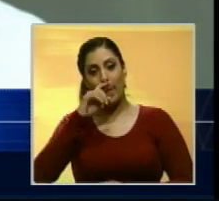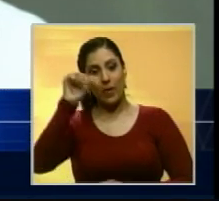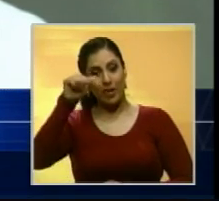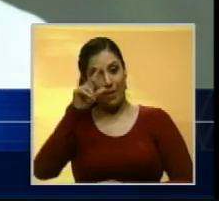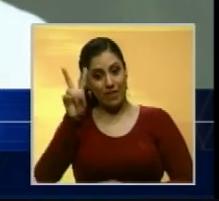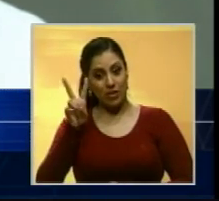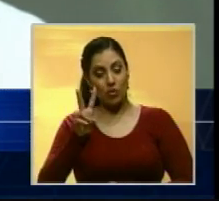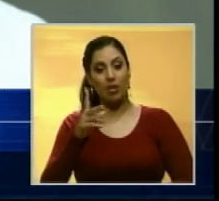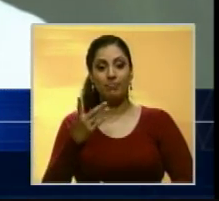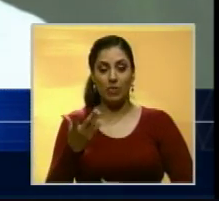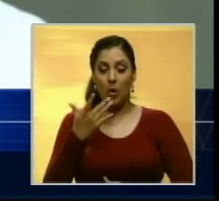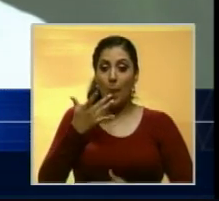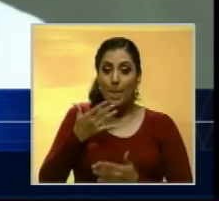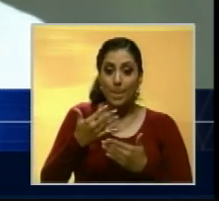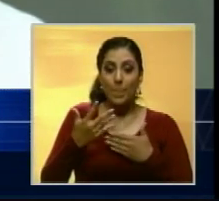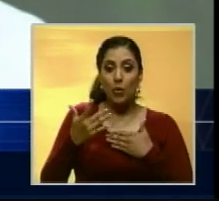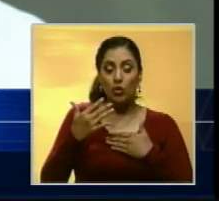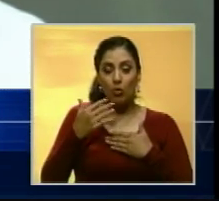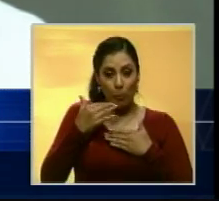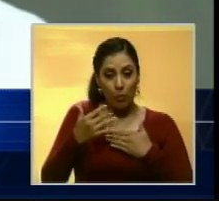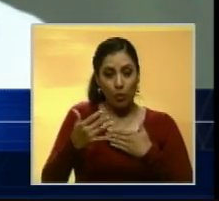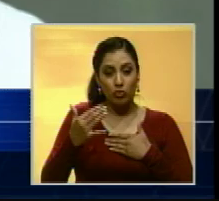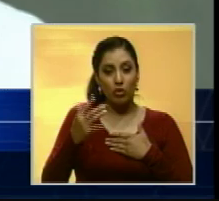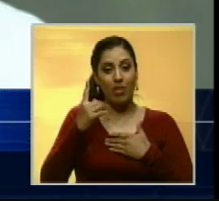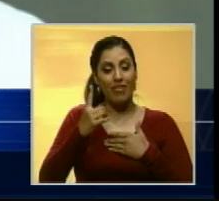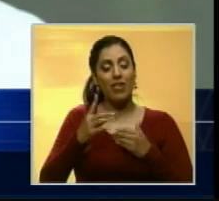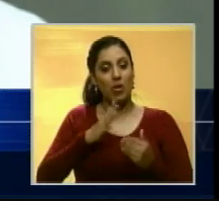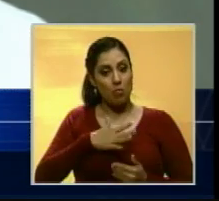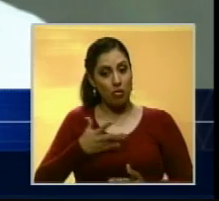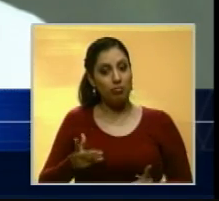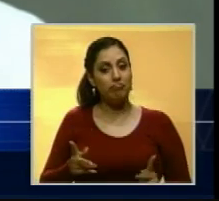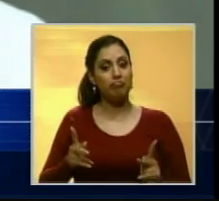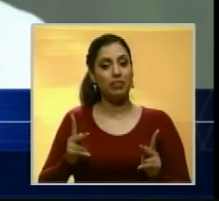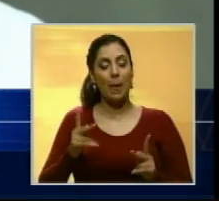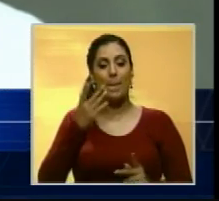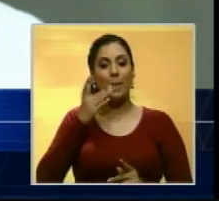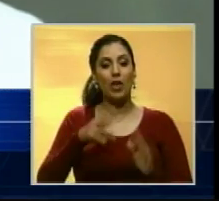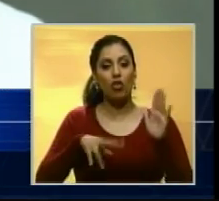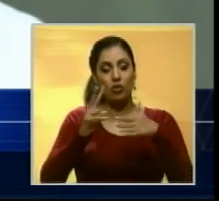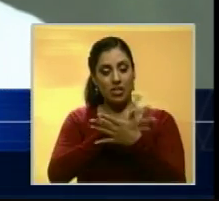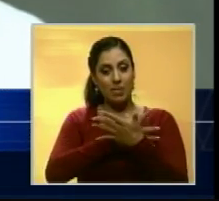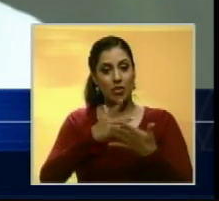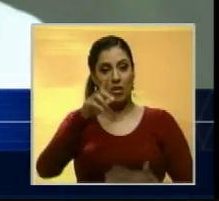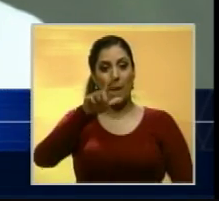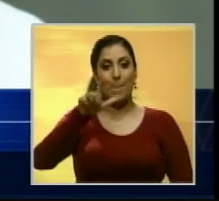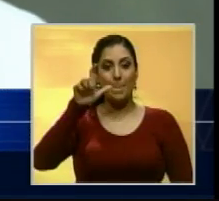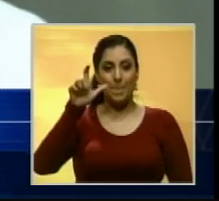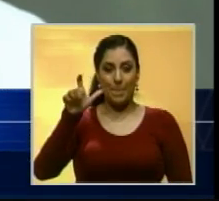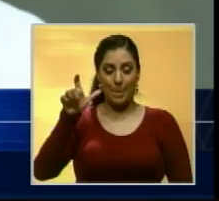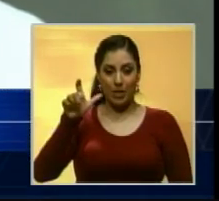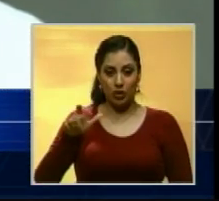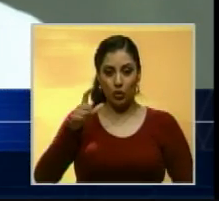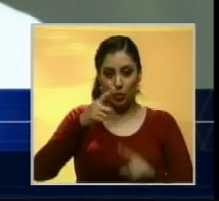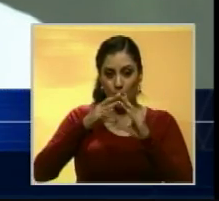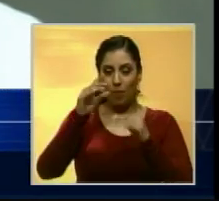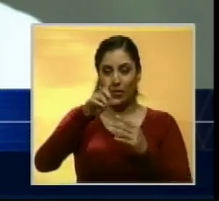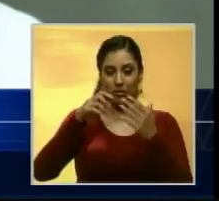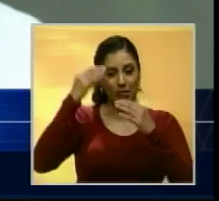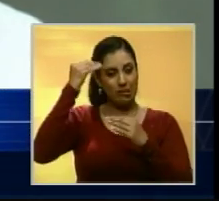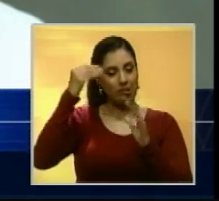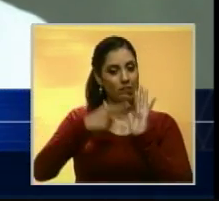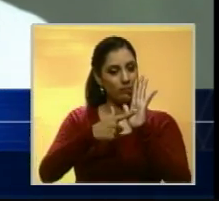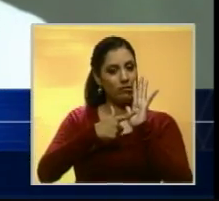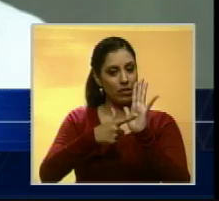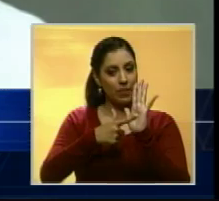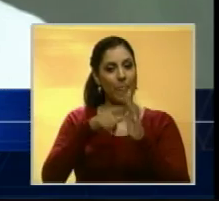Venezuela. Y pronto, muy pronto, será posible que más de 12 millones, que es la cifra que todos los estudios de opinión